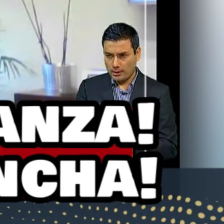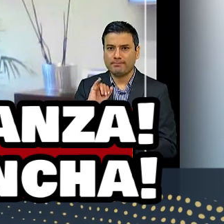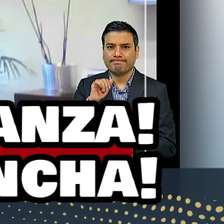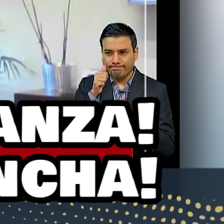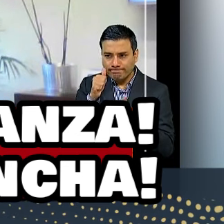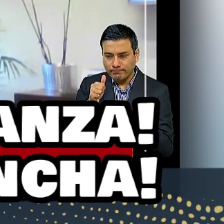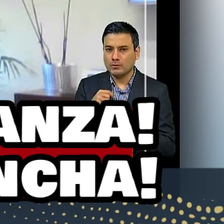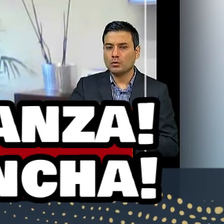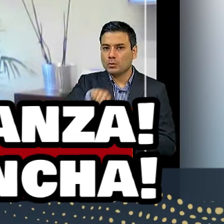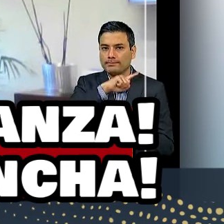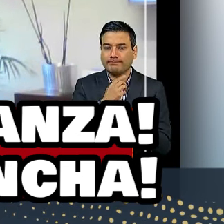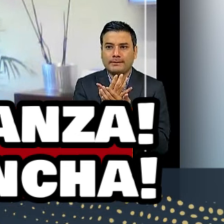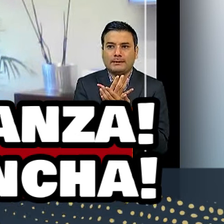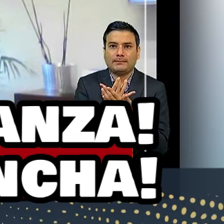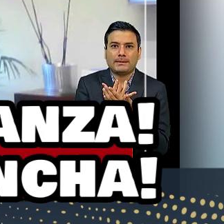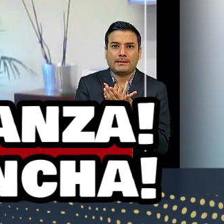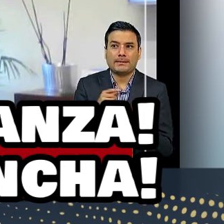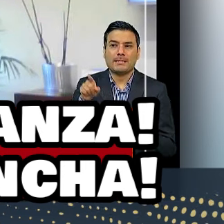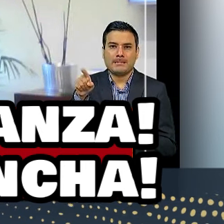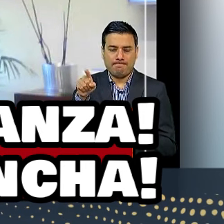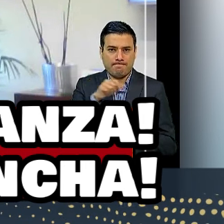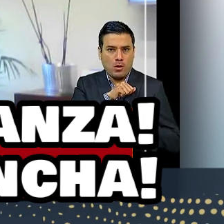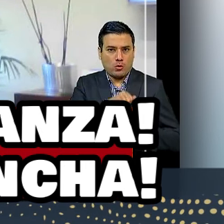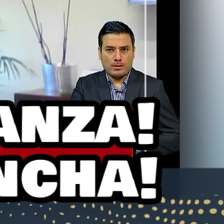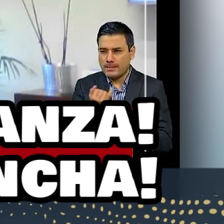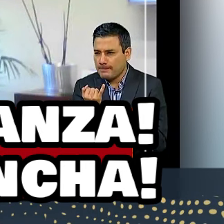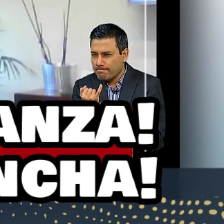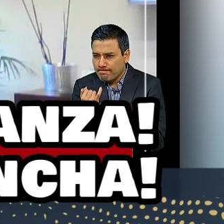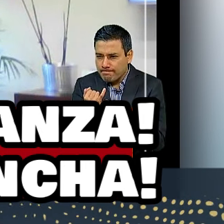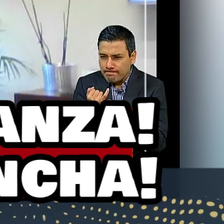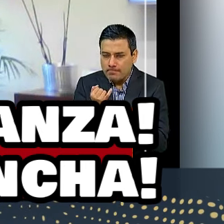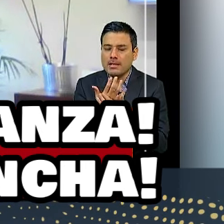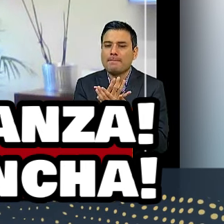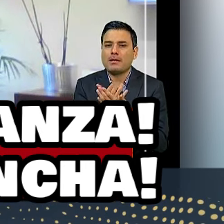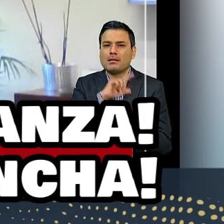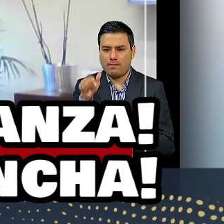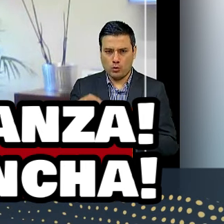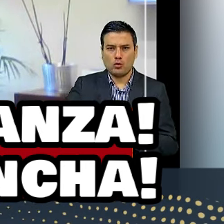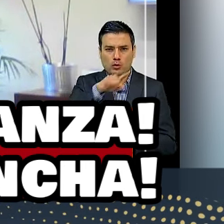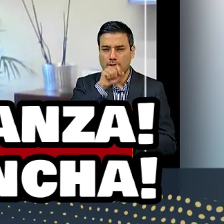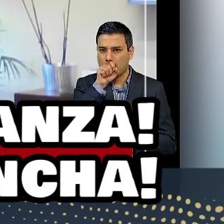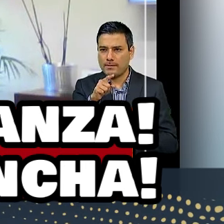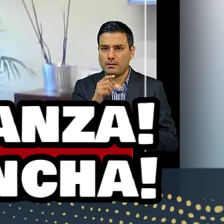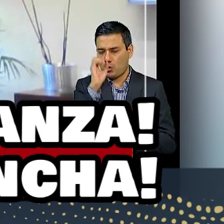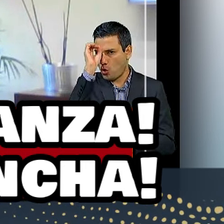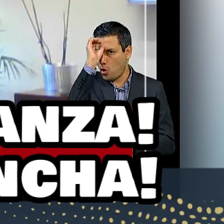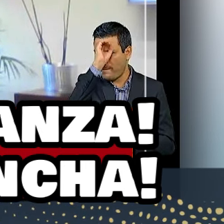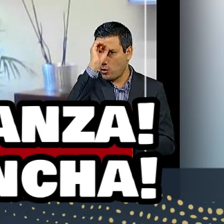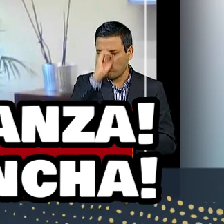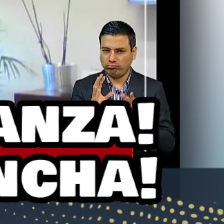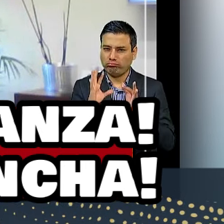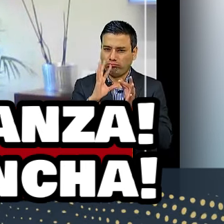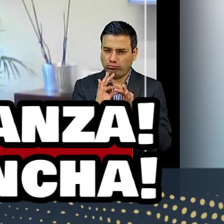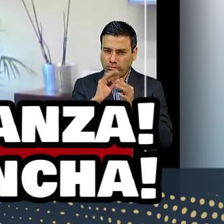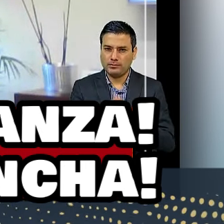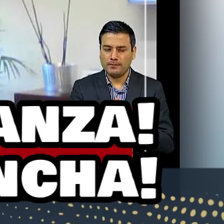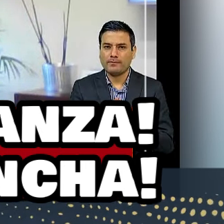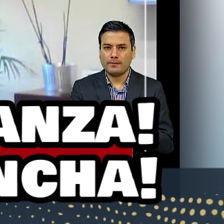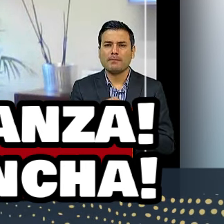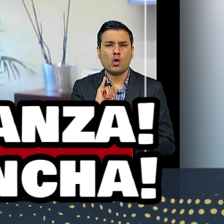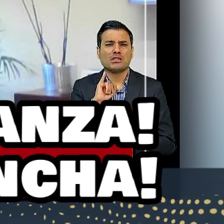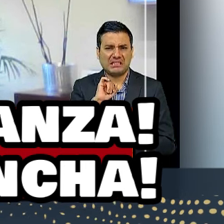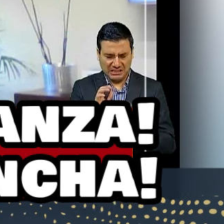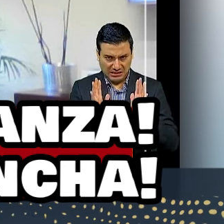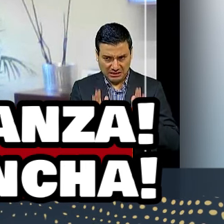espera de las eh eh deliber iones que haran las autoridades correspondientes para poder hacer nuestro propio posicionamiento sin embargo sí existió un